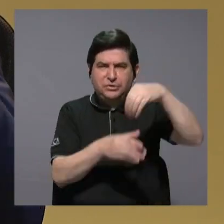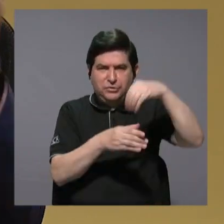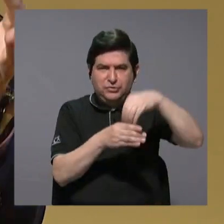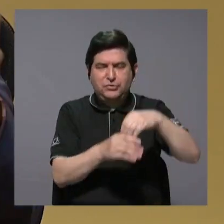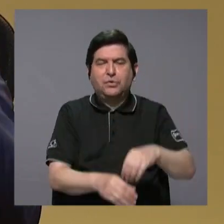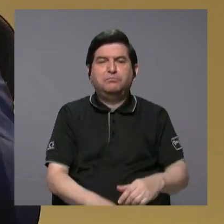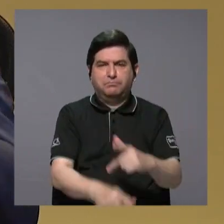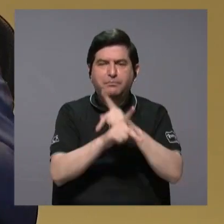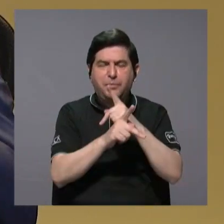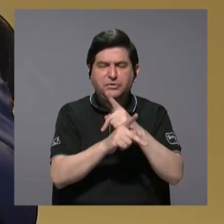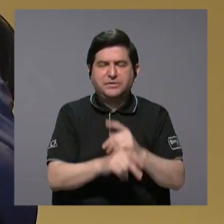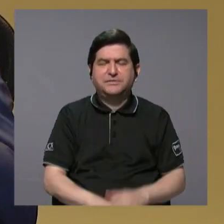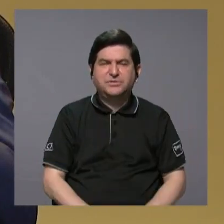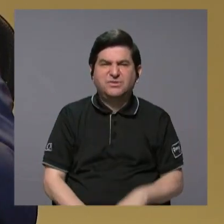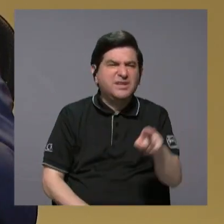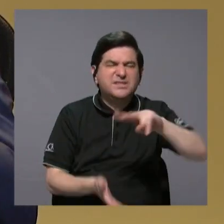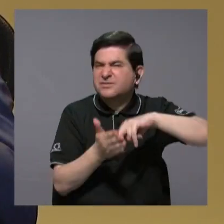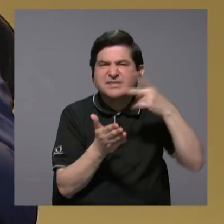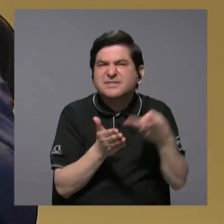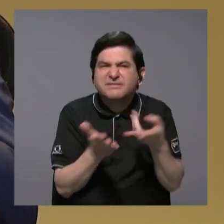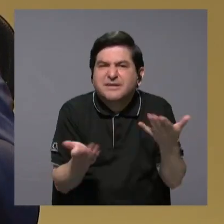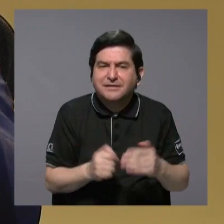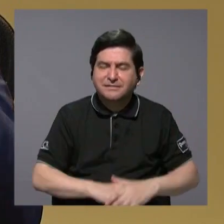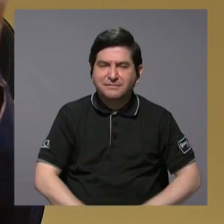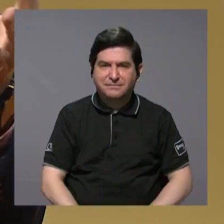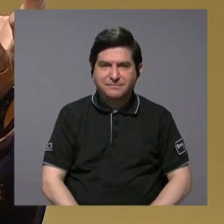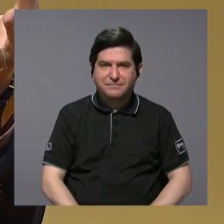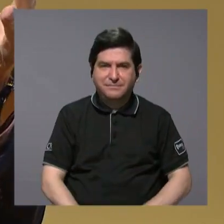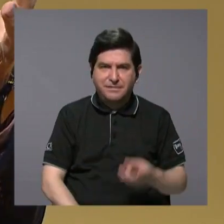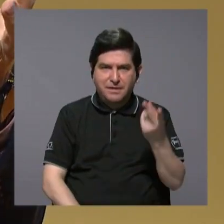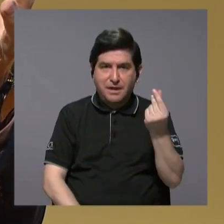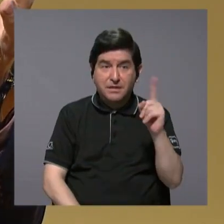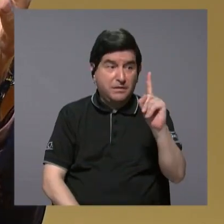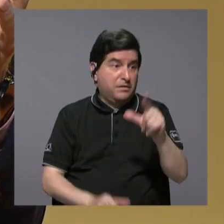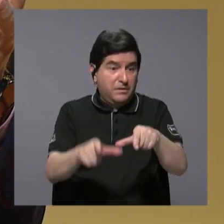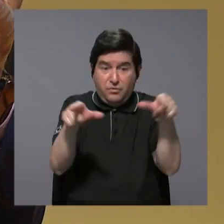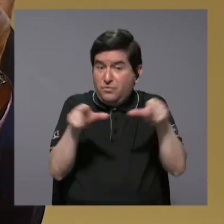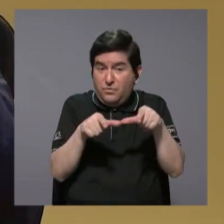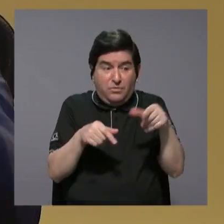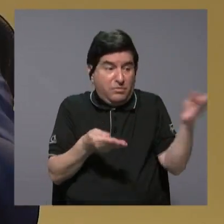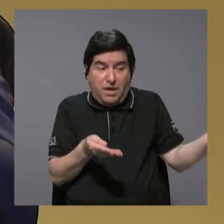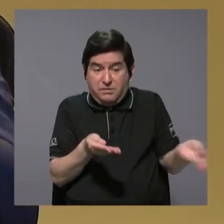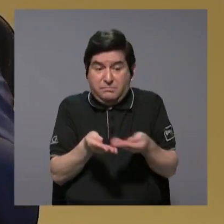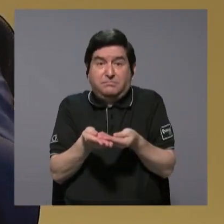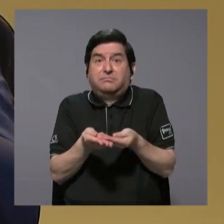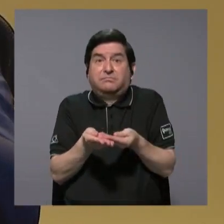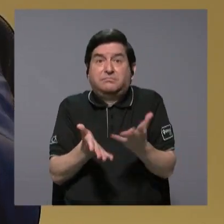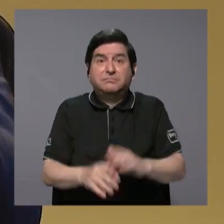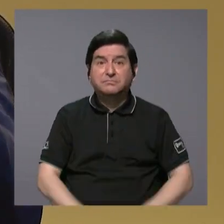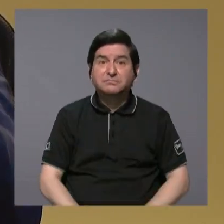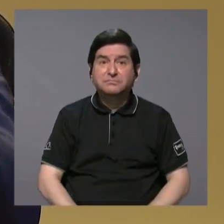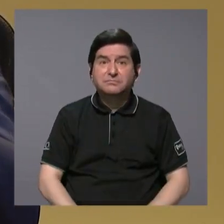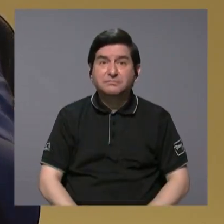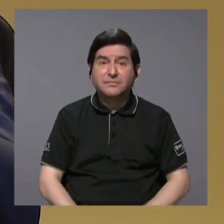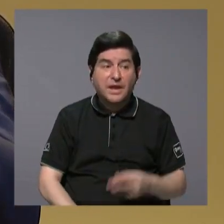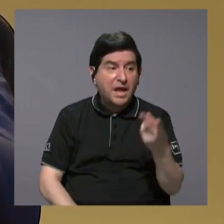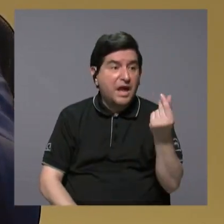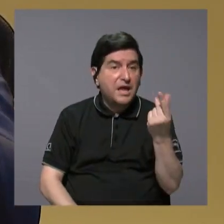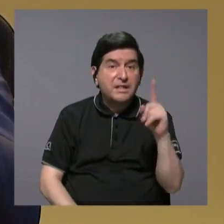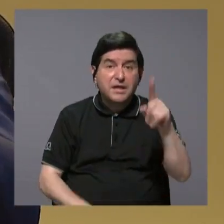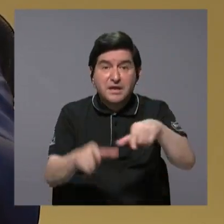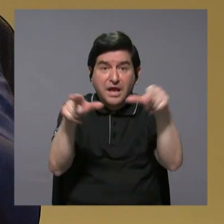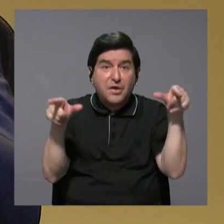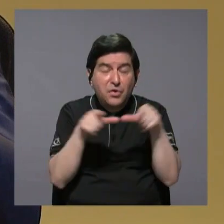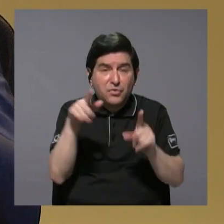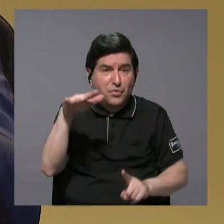¿Qué implica cubrir el 100% de los depósitos? Bueno, que el dinero tiene que salir de algún lado. Así es. Y que el dinero salga de algún